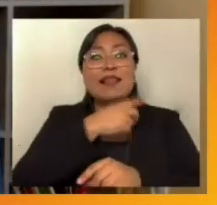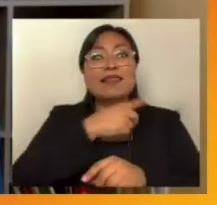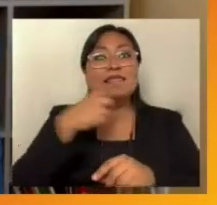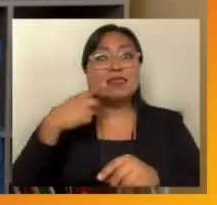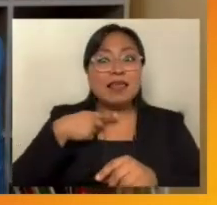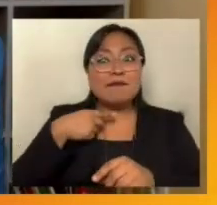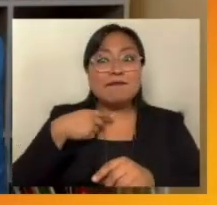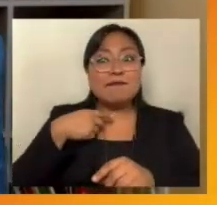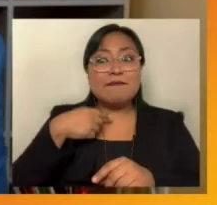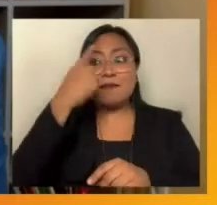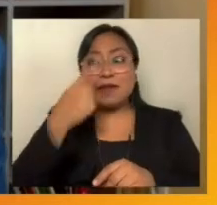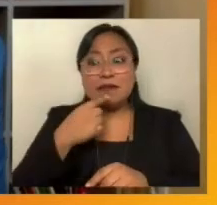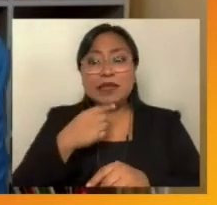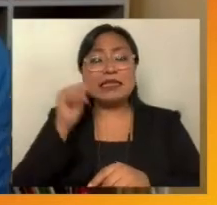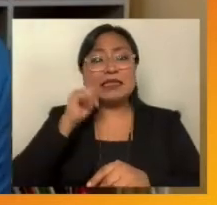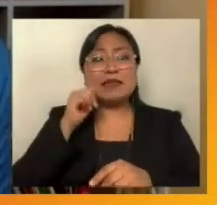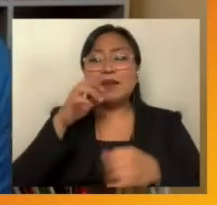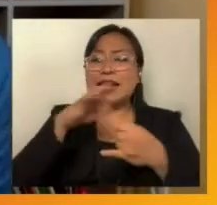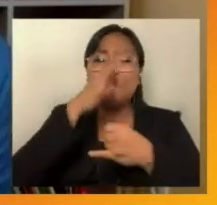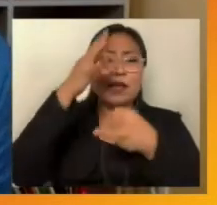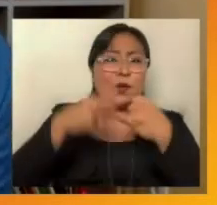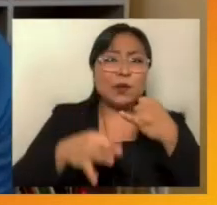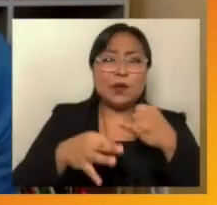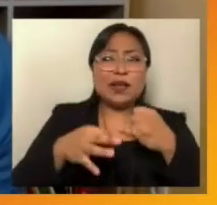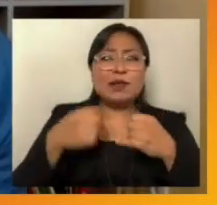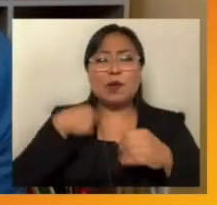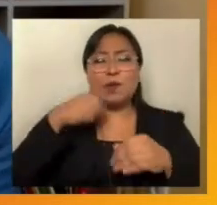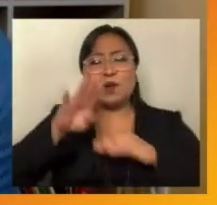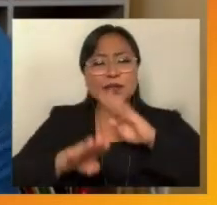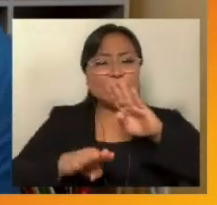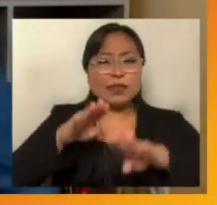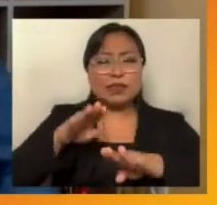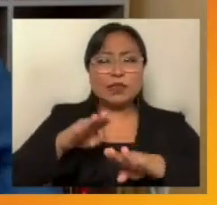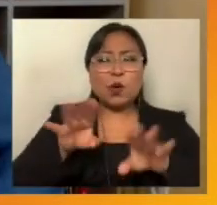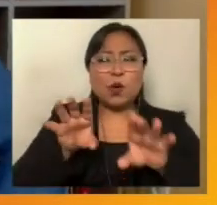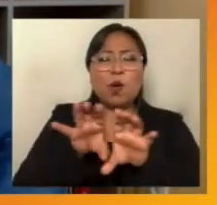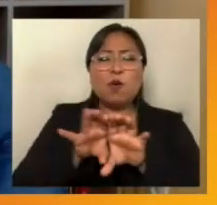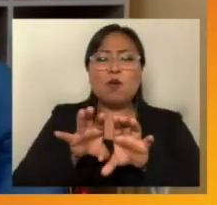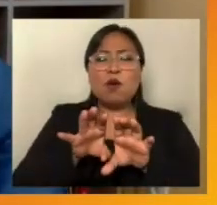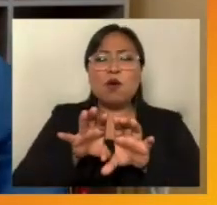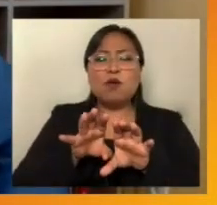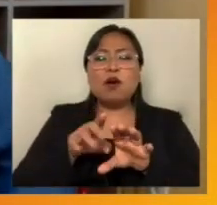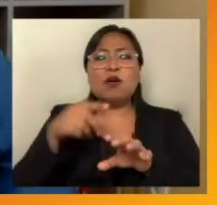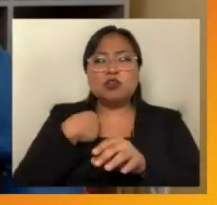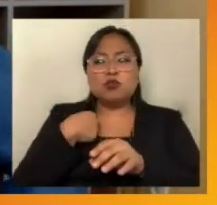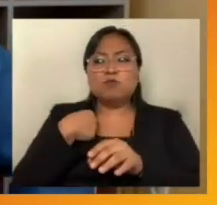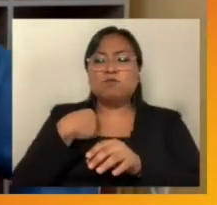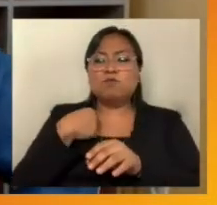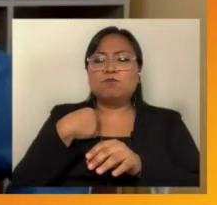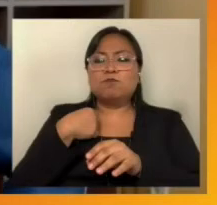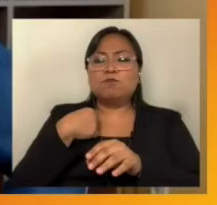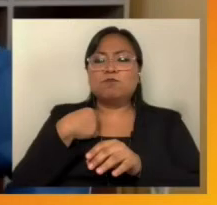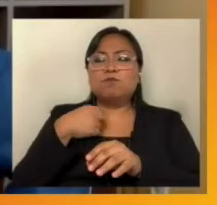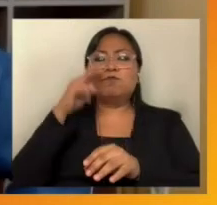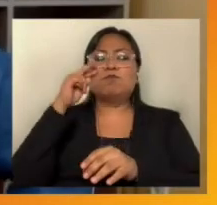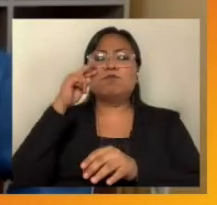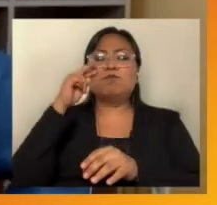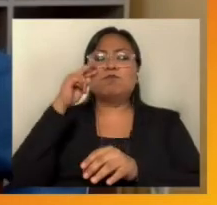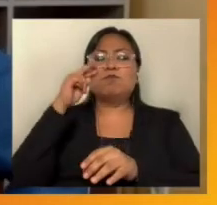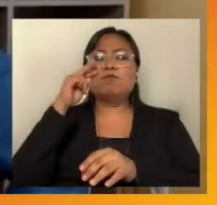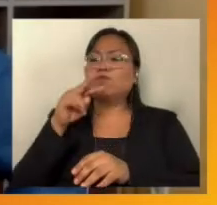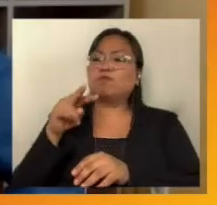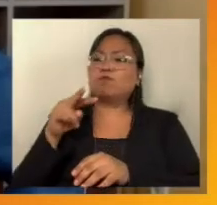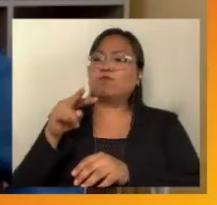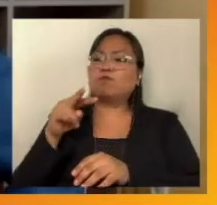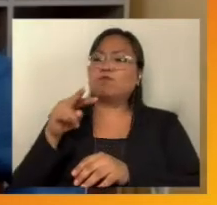que eres el final del proceso de una persona que ha estado leyendo tu contenido. Y a la persona le importa